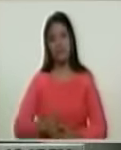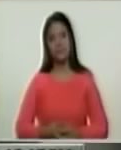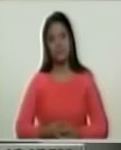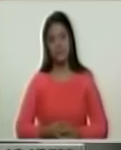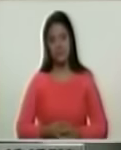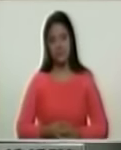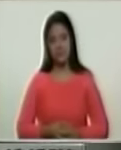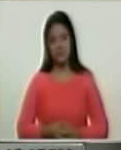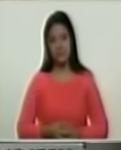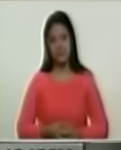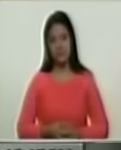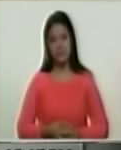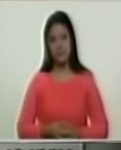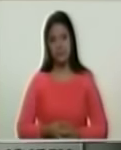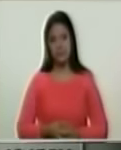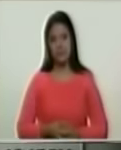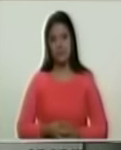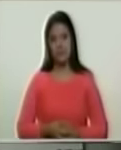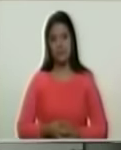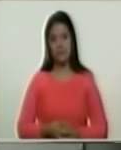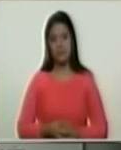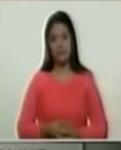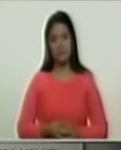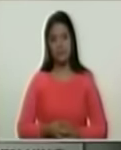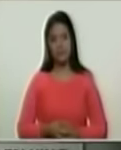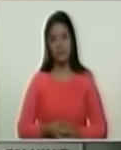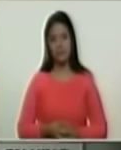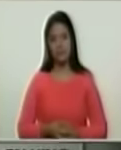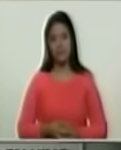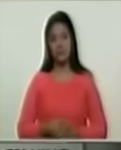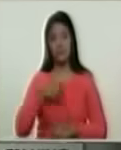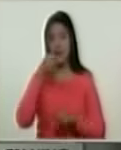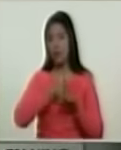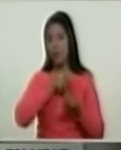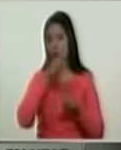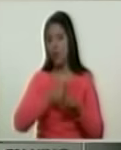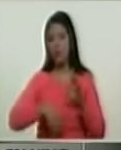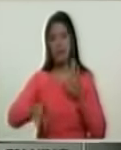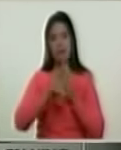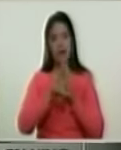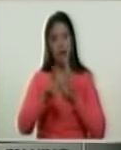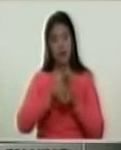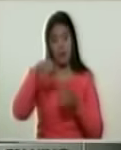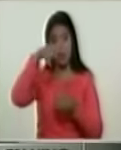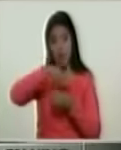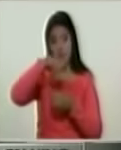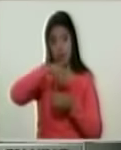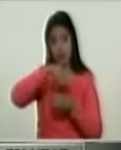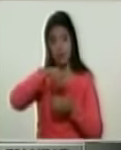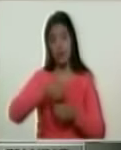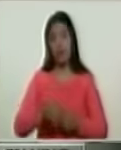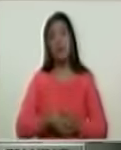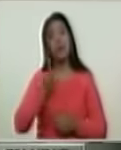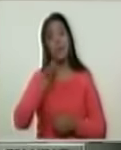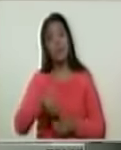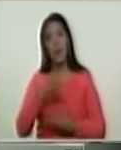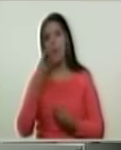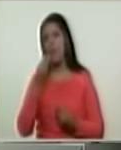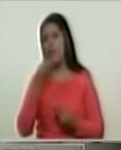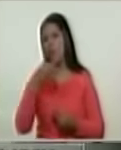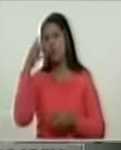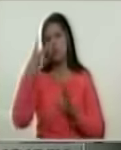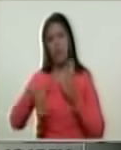poder que ha sido fundamental en la garantía de muchos derechos, no solo el derecho al sufragio, sino muchos